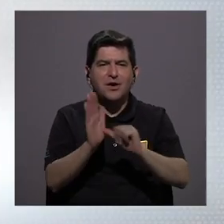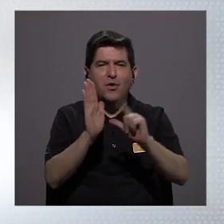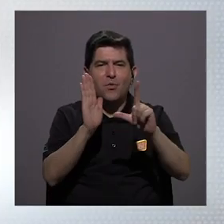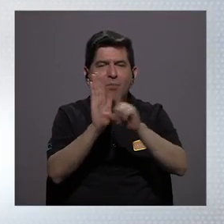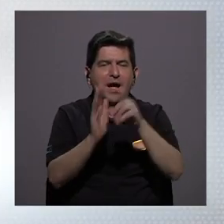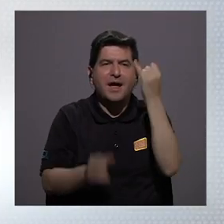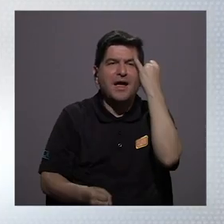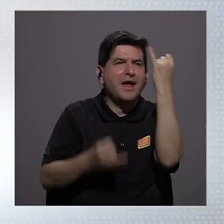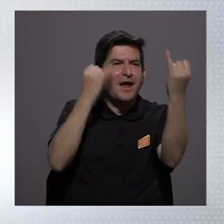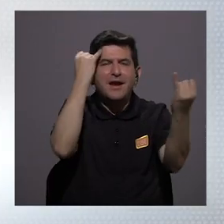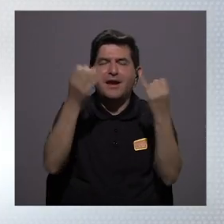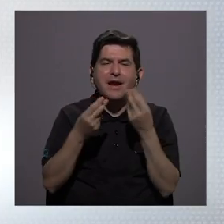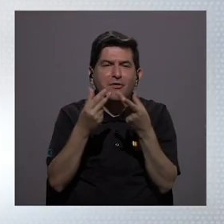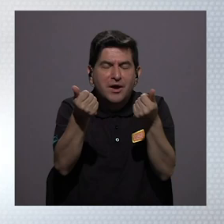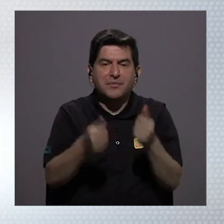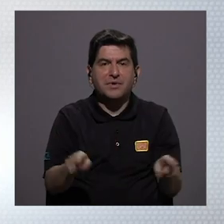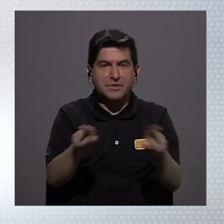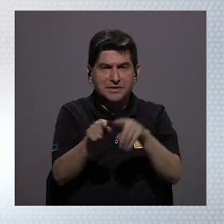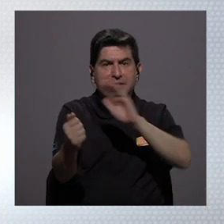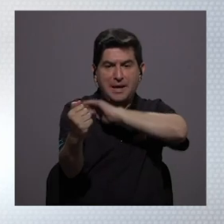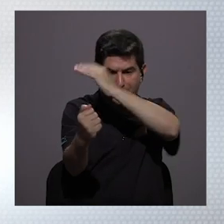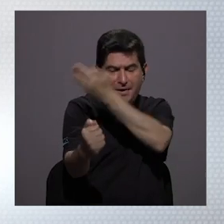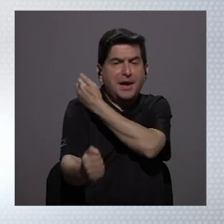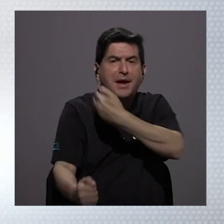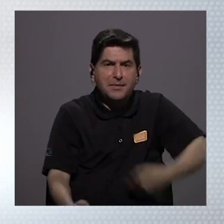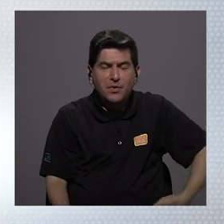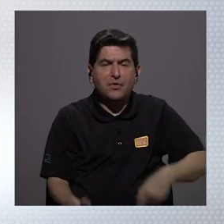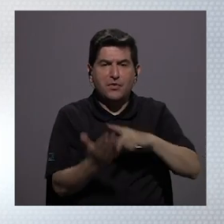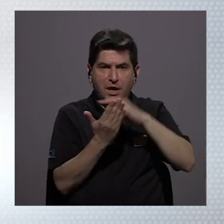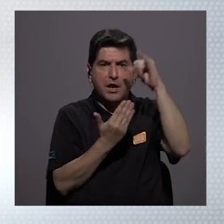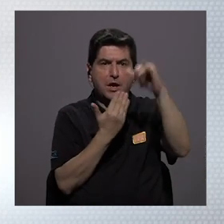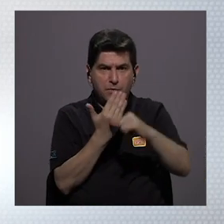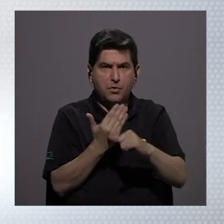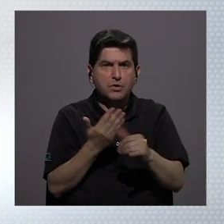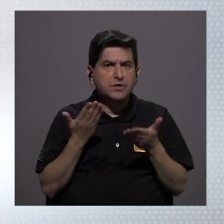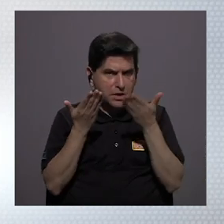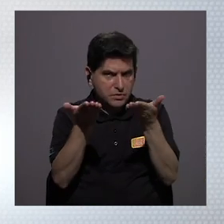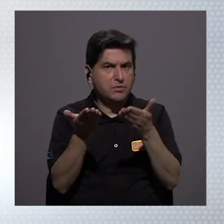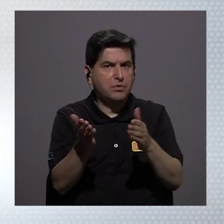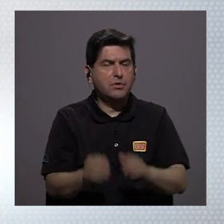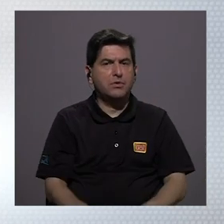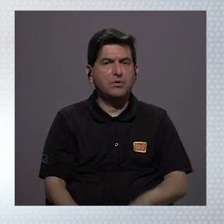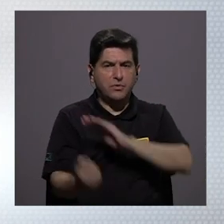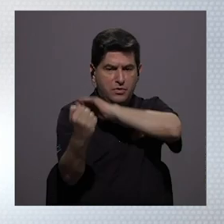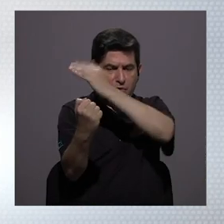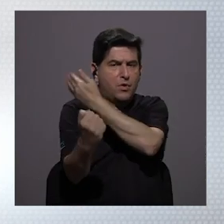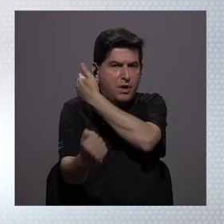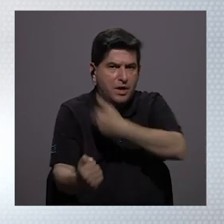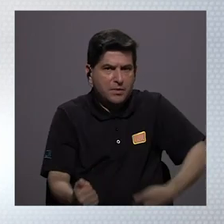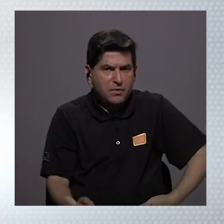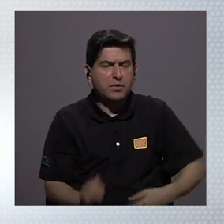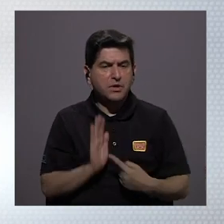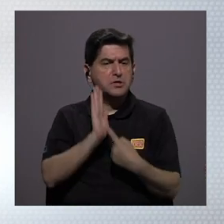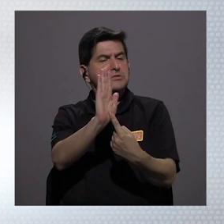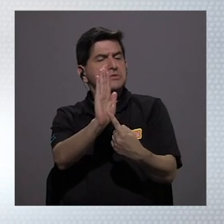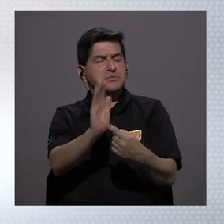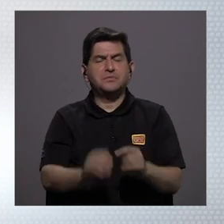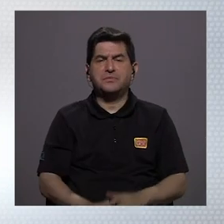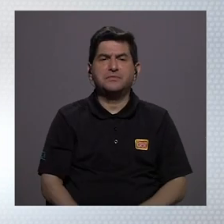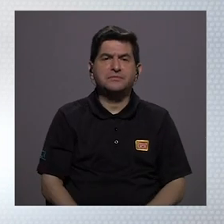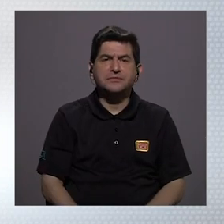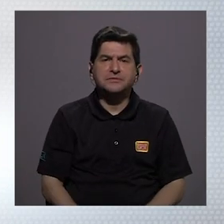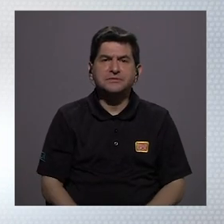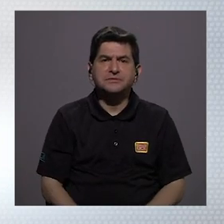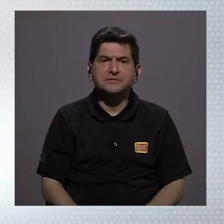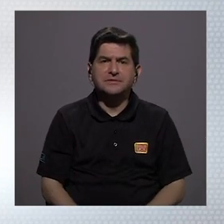ocurrencias. Bueno, y un ejecutivo también, porque eso fue un proyecto del Poder Ejecutivo. Uh-huh. Y se lo presentan y